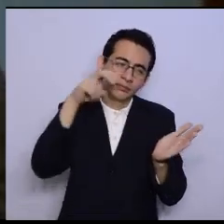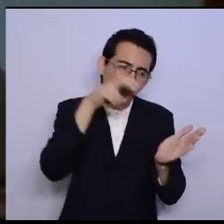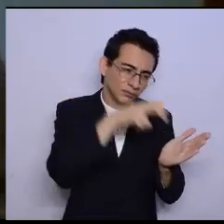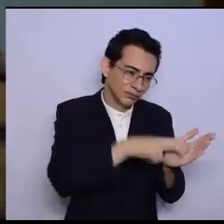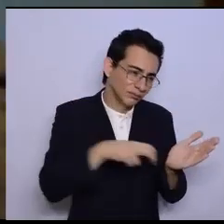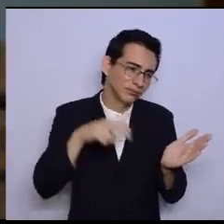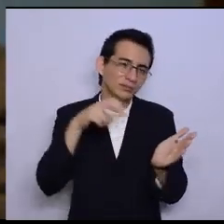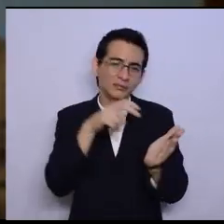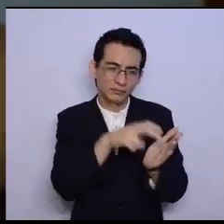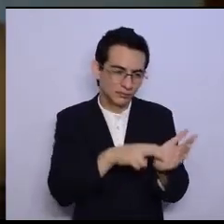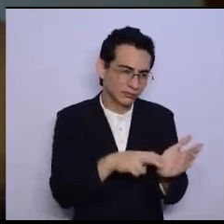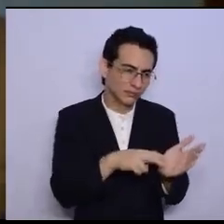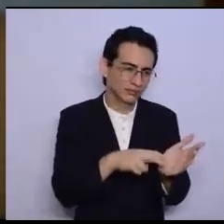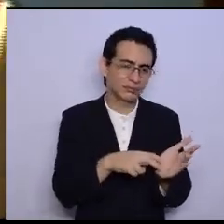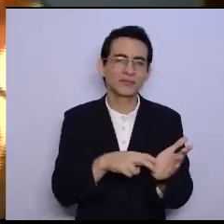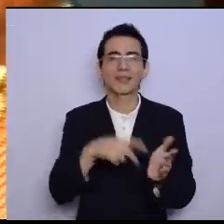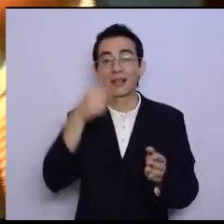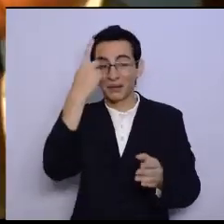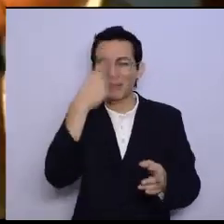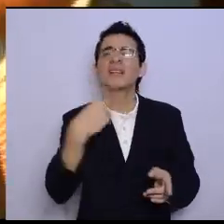decir, deja ir a mi pueblo.